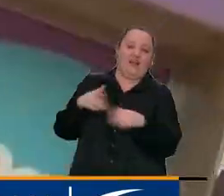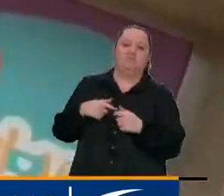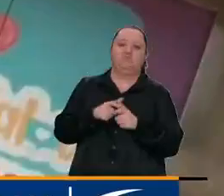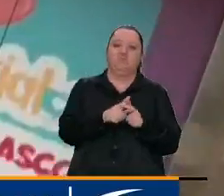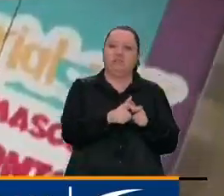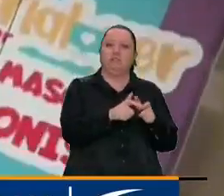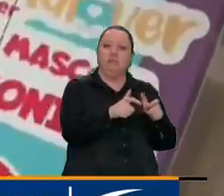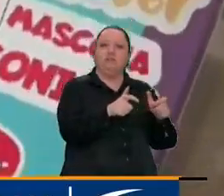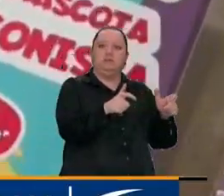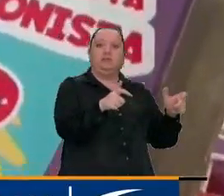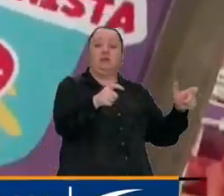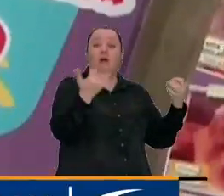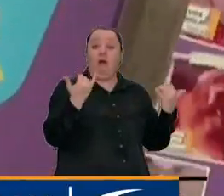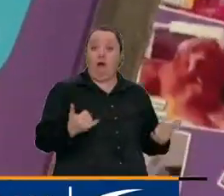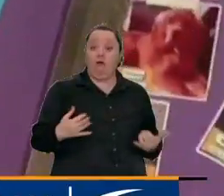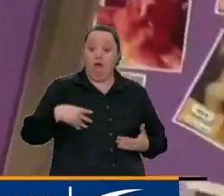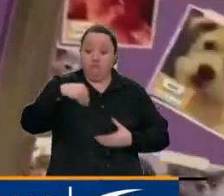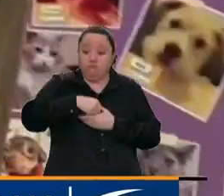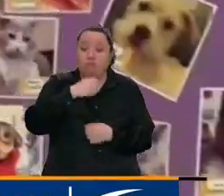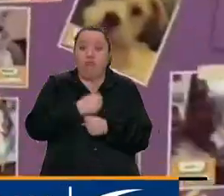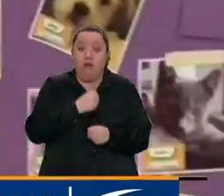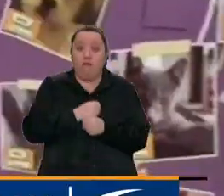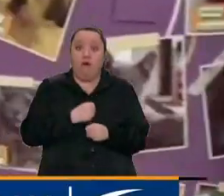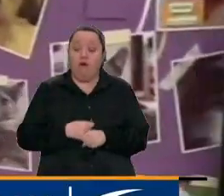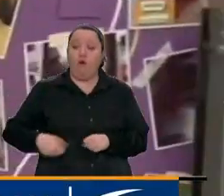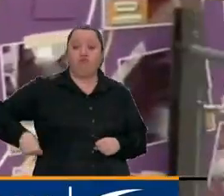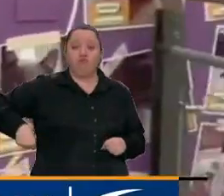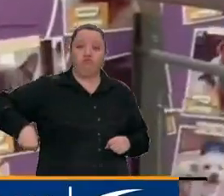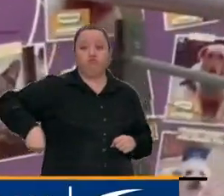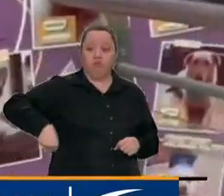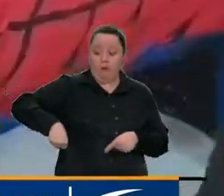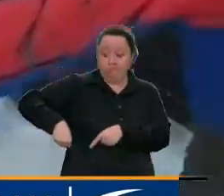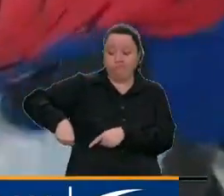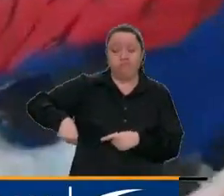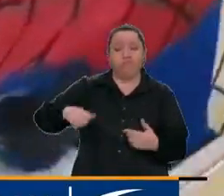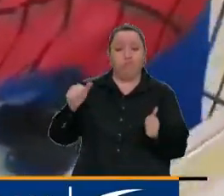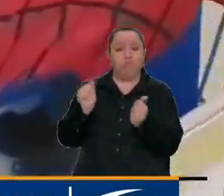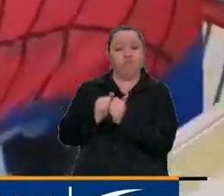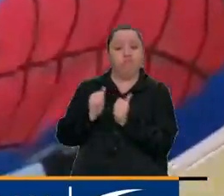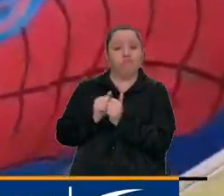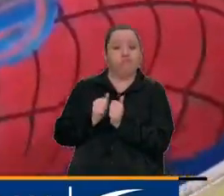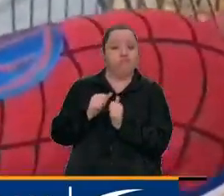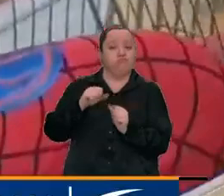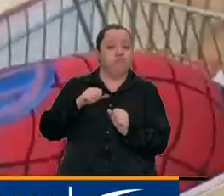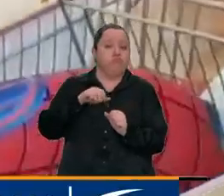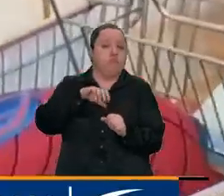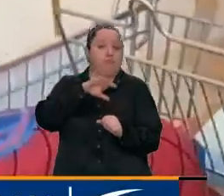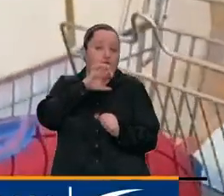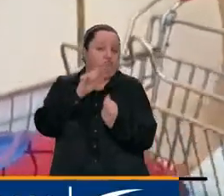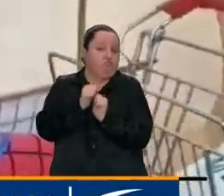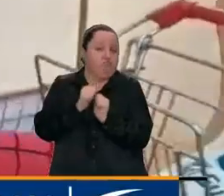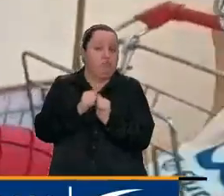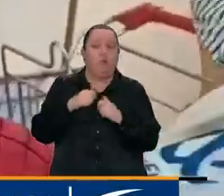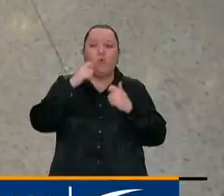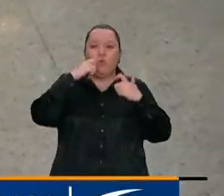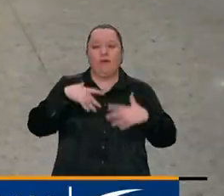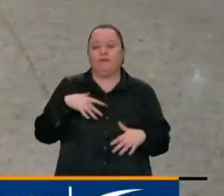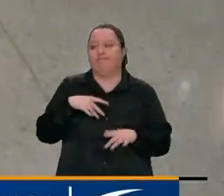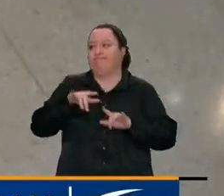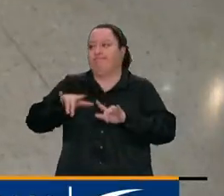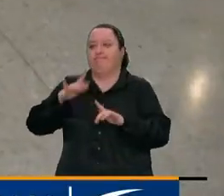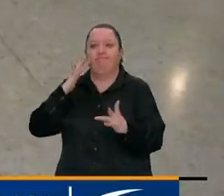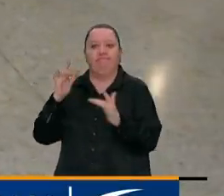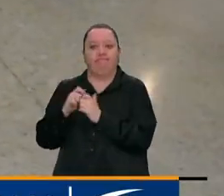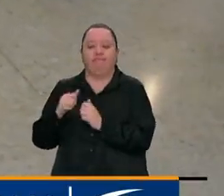imparable. Ahora hasta los empleados pueden ir a sus jornadas laborales con sus animales de compañía. Es que los humanos amamos estar